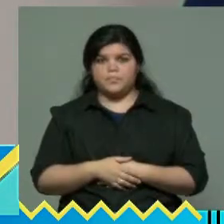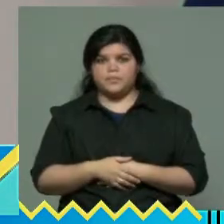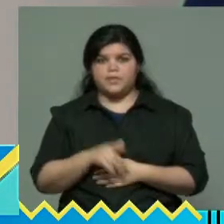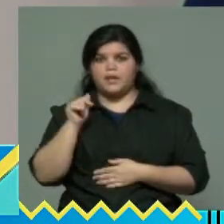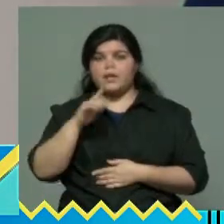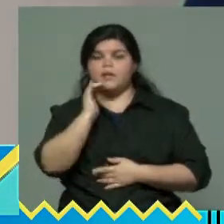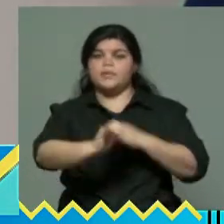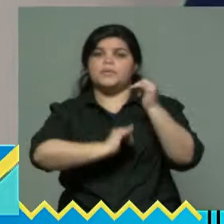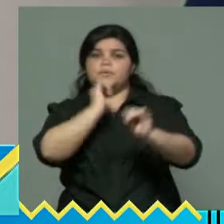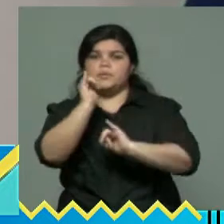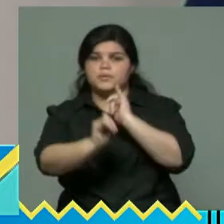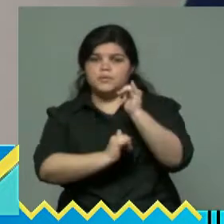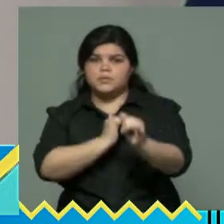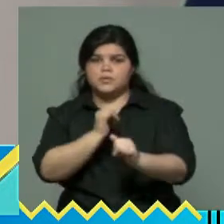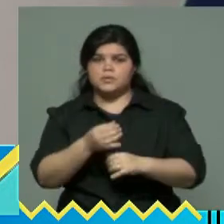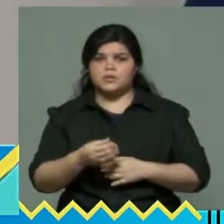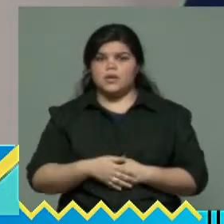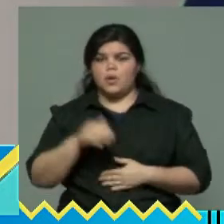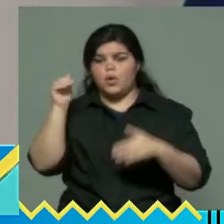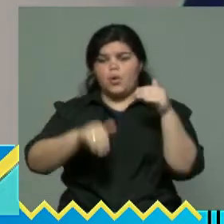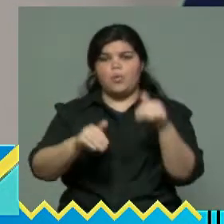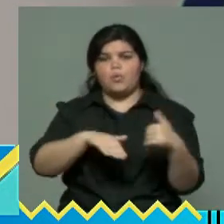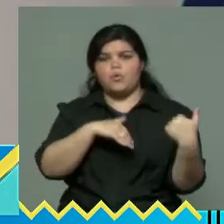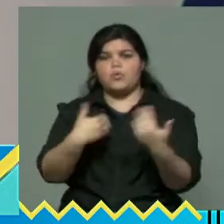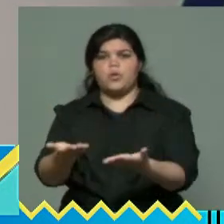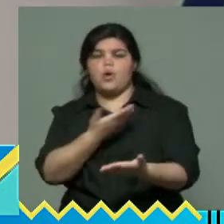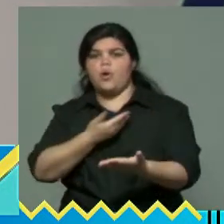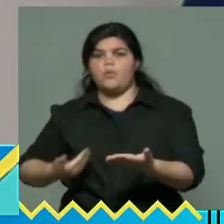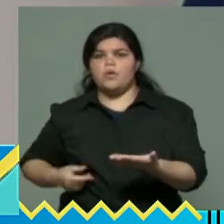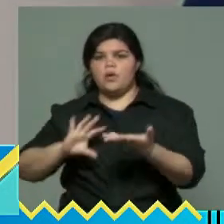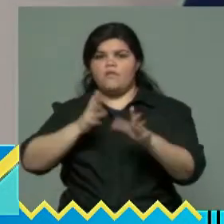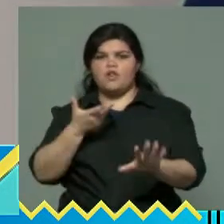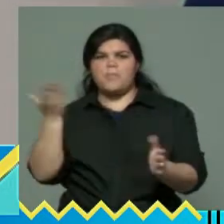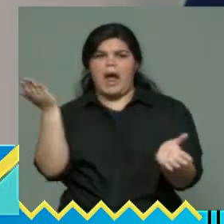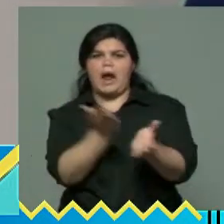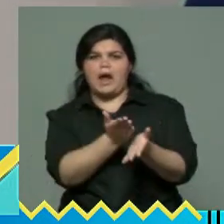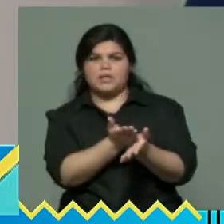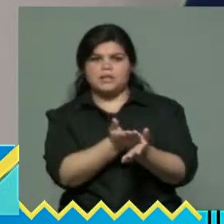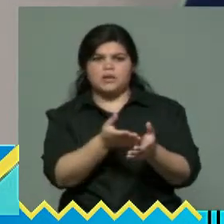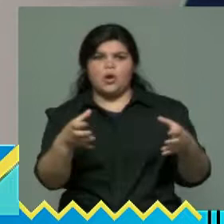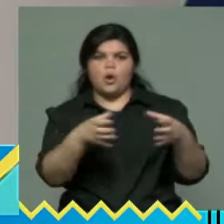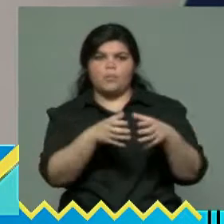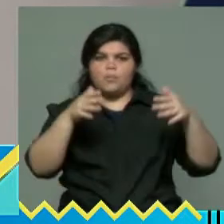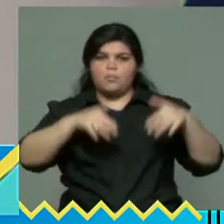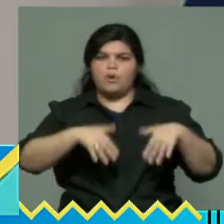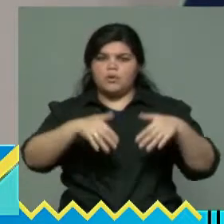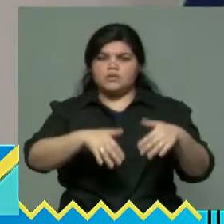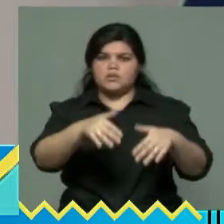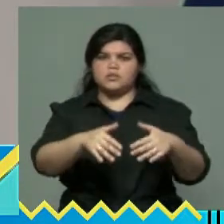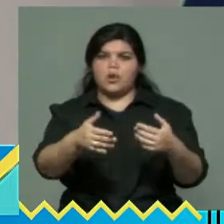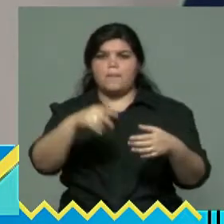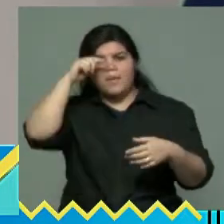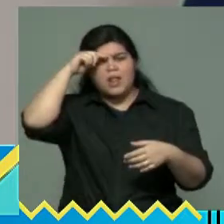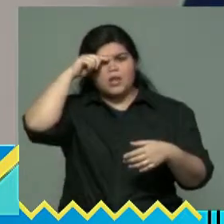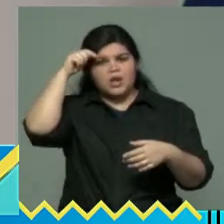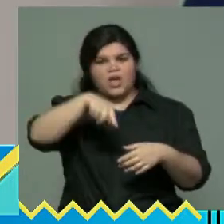diciendo que el voto al gobierno era un voto castigo a los que nos movilizamos por Santiago Maldonado, me parece una falta de